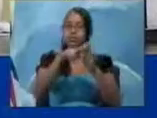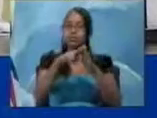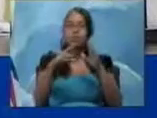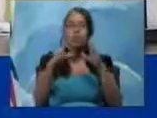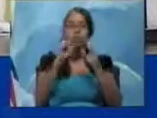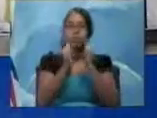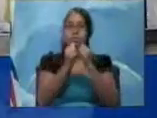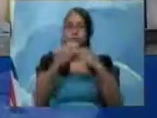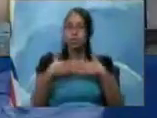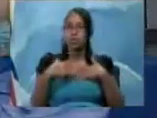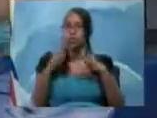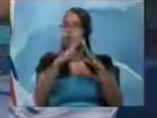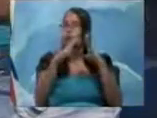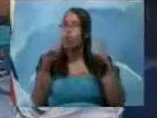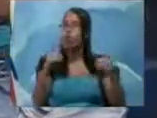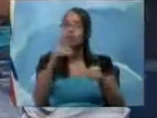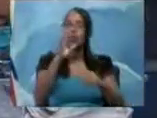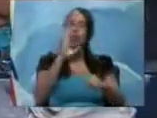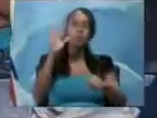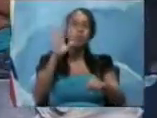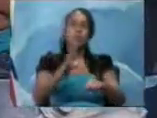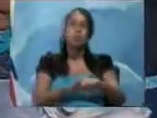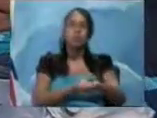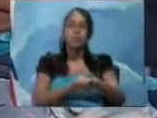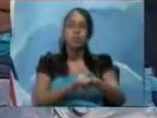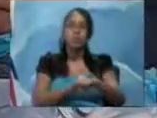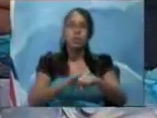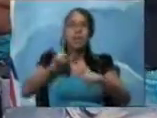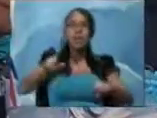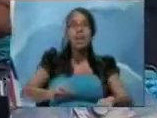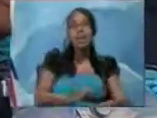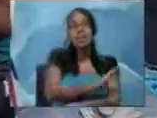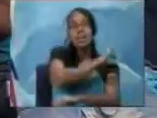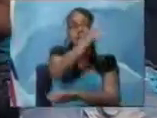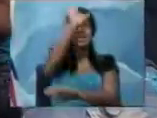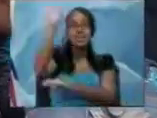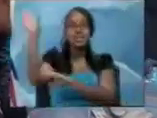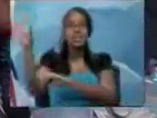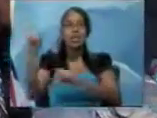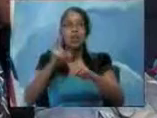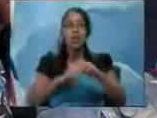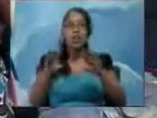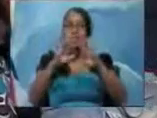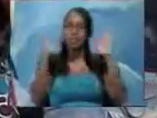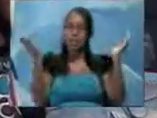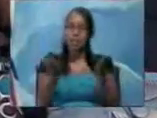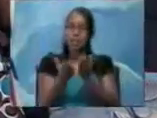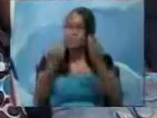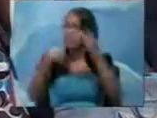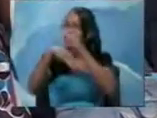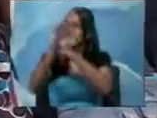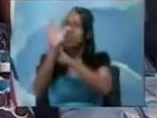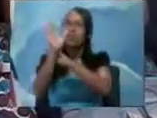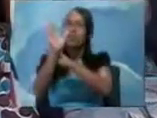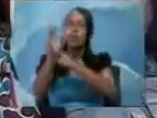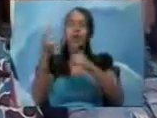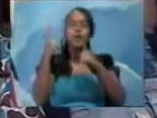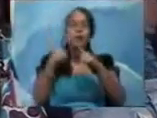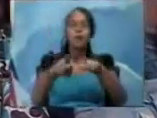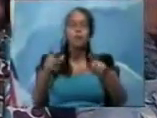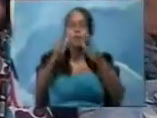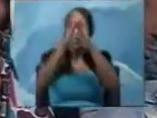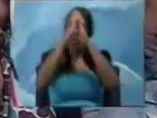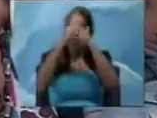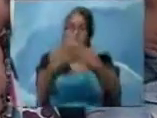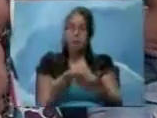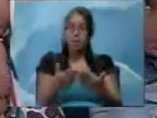cumplió todo se cumplió el cielo y la tierra pasarán el cielo y la tierra pasarán pero las palabras